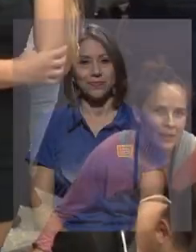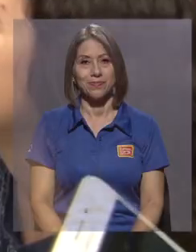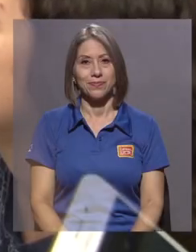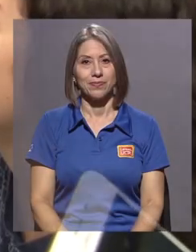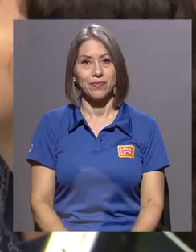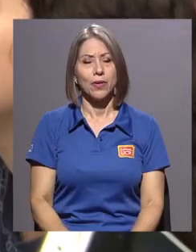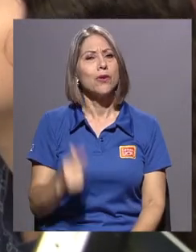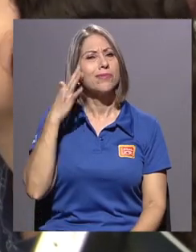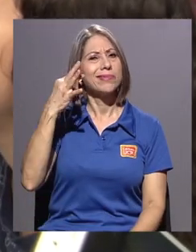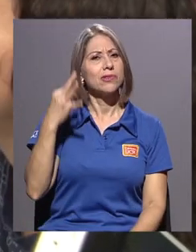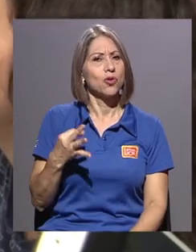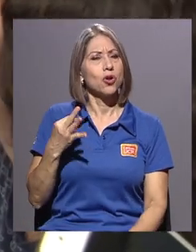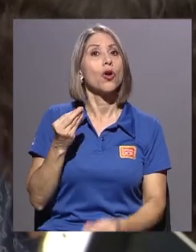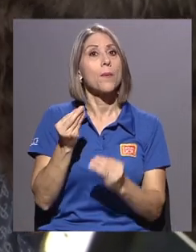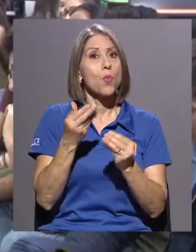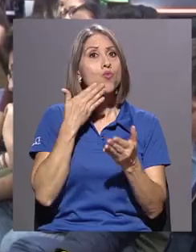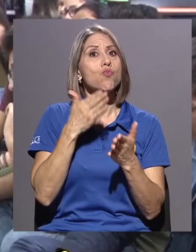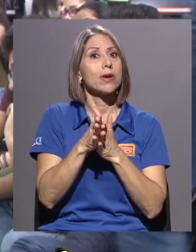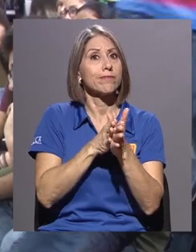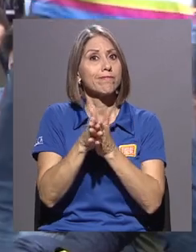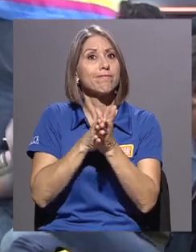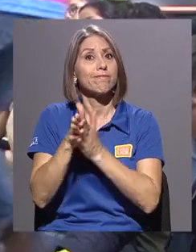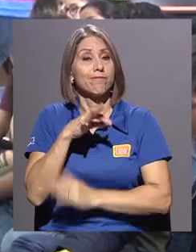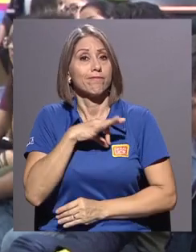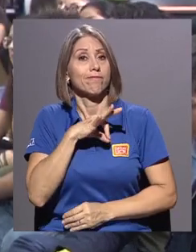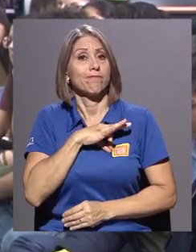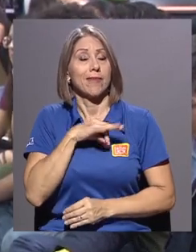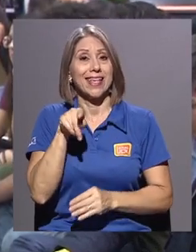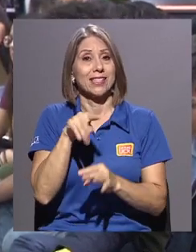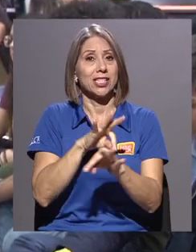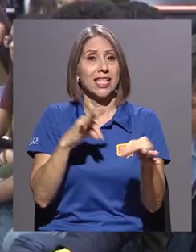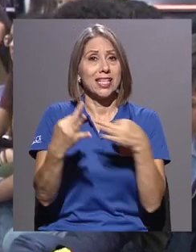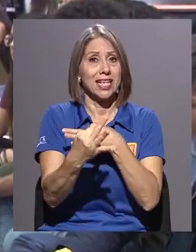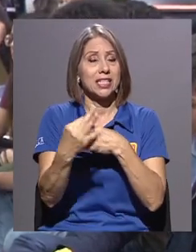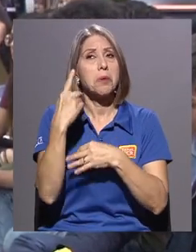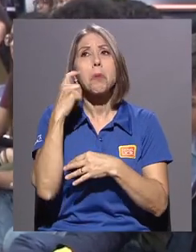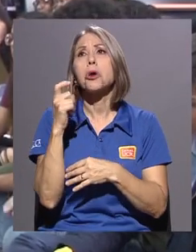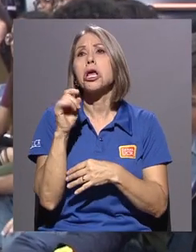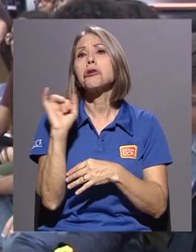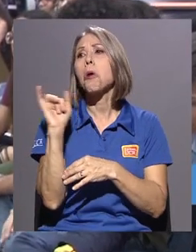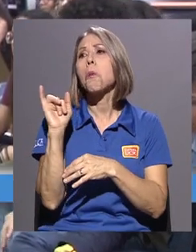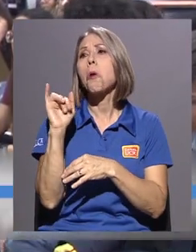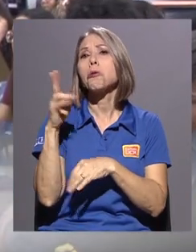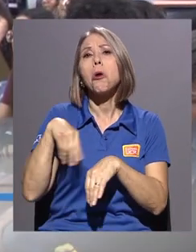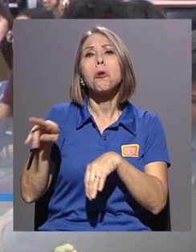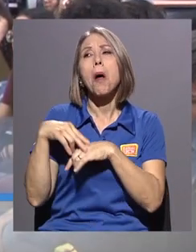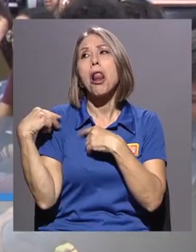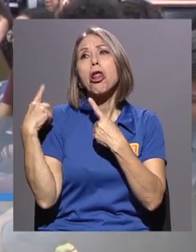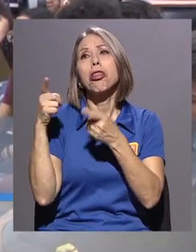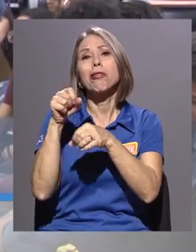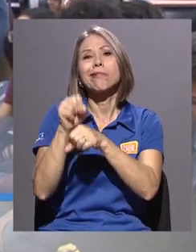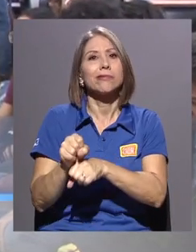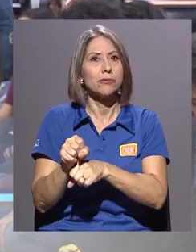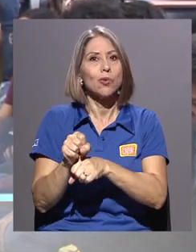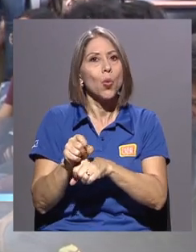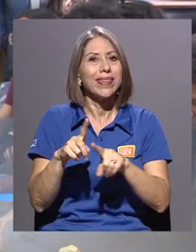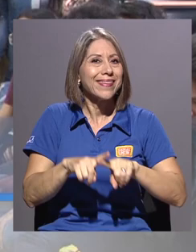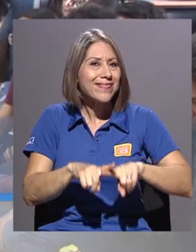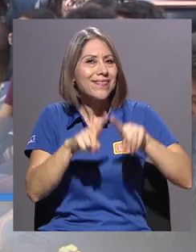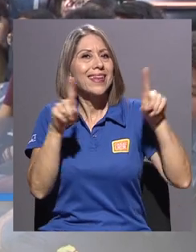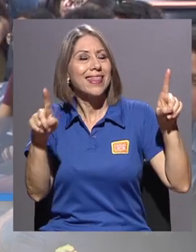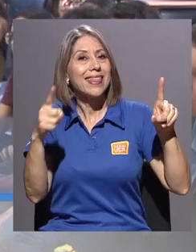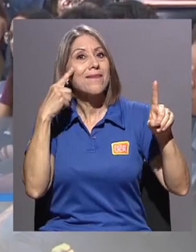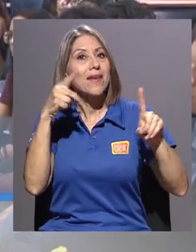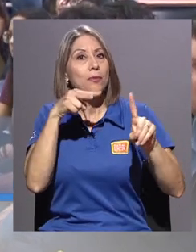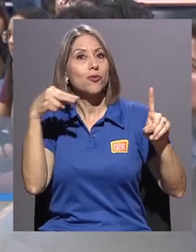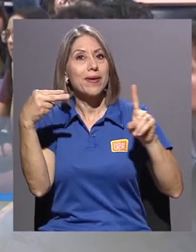Creo que es de gran utilidad este tipo de talleres porque nos saca del contexto normal y nos da la posibilidad de ver las cosas desde